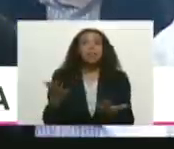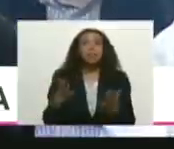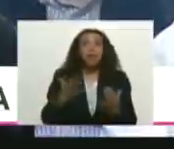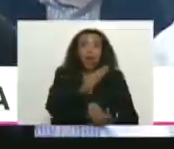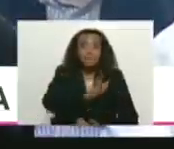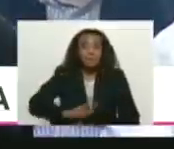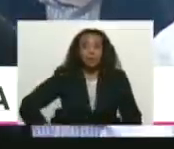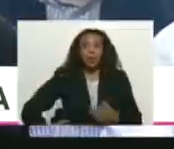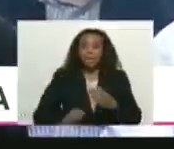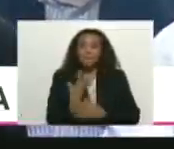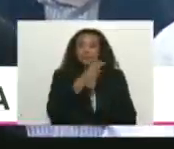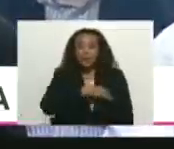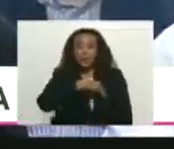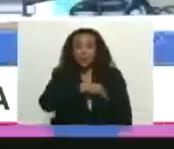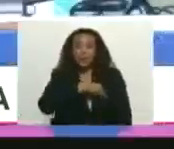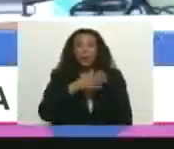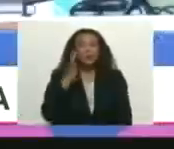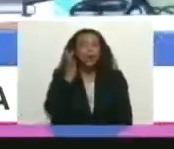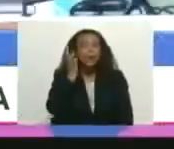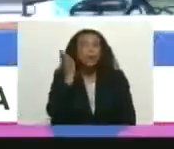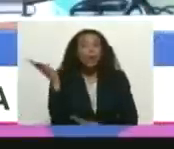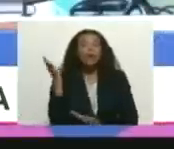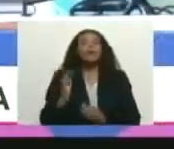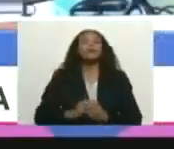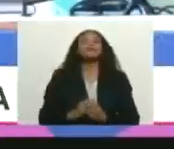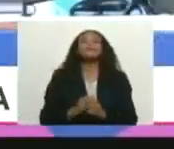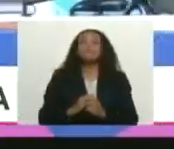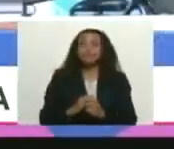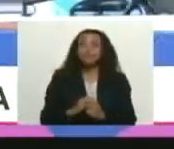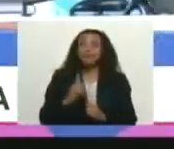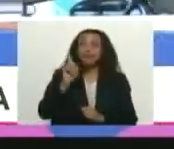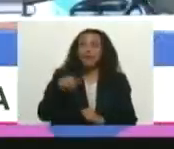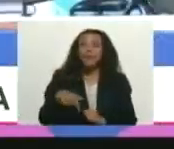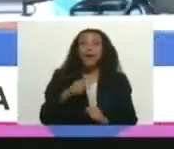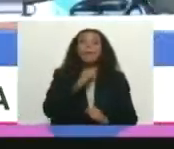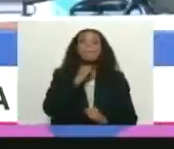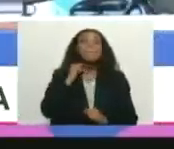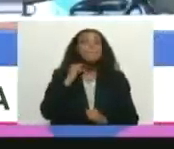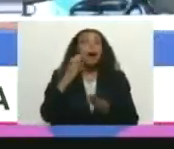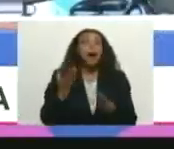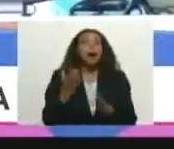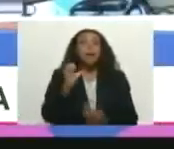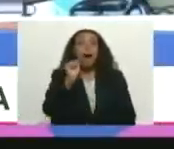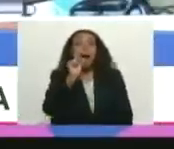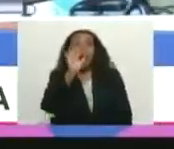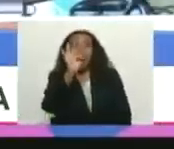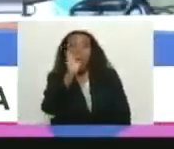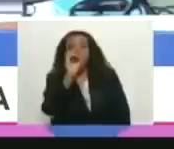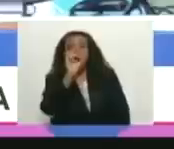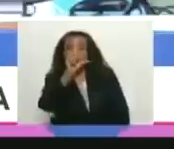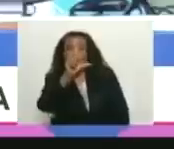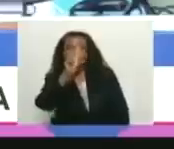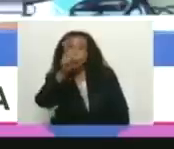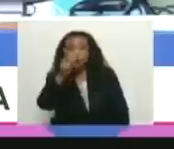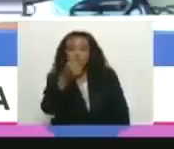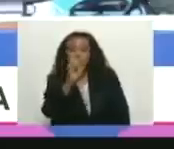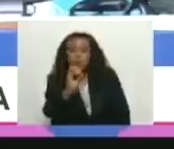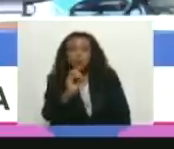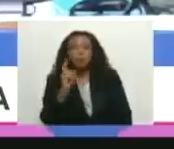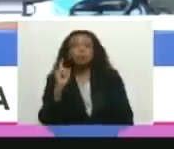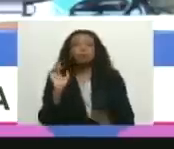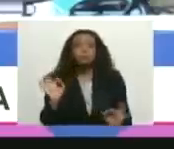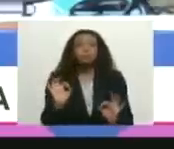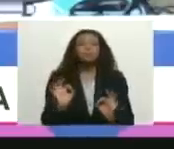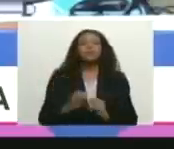presidenta de la Misión Venezuela Bella, Jacqueline Farías, el diputado Nicolás Maduro Guerras, el padre Alfonso Rodríguez, párroco del municipio de Maracaibo, y Elda